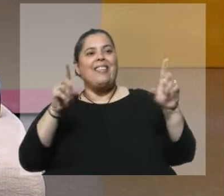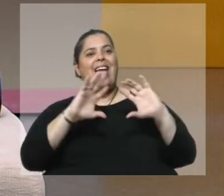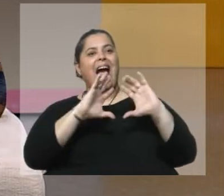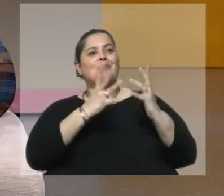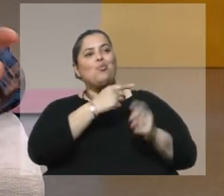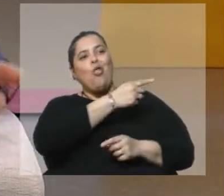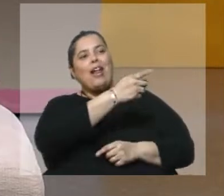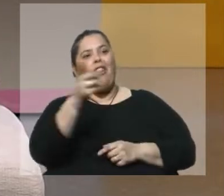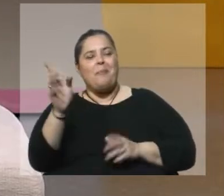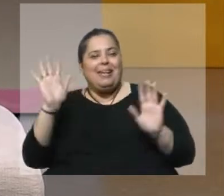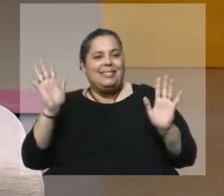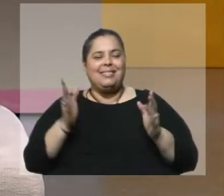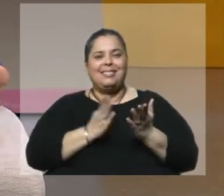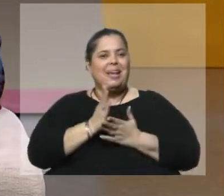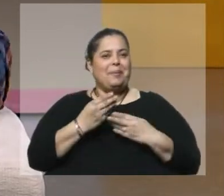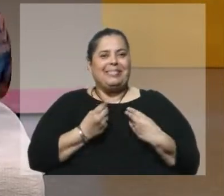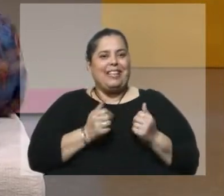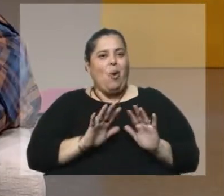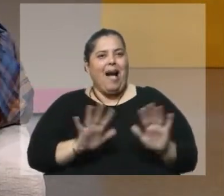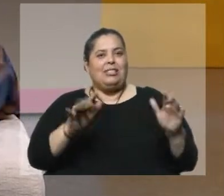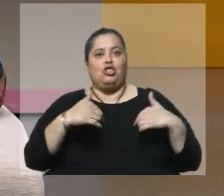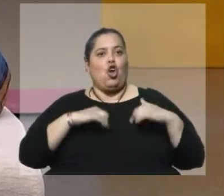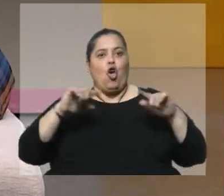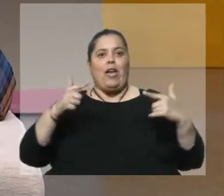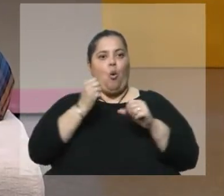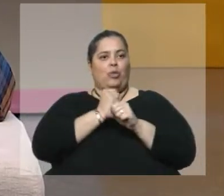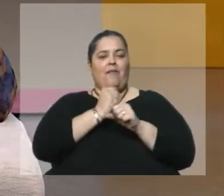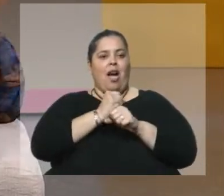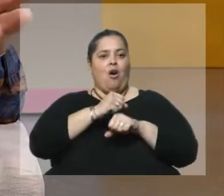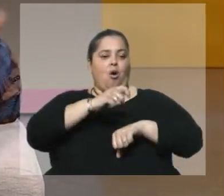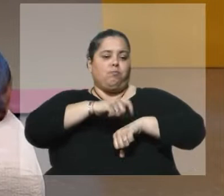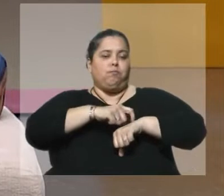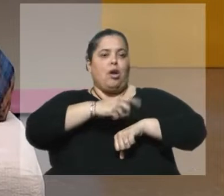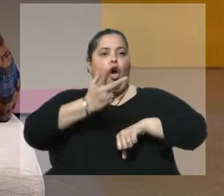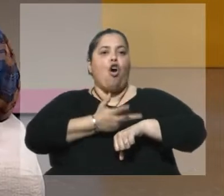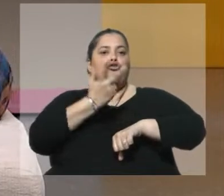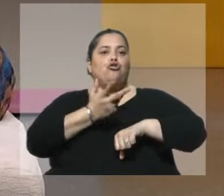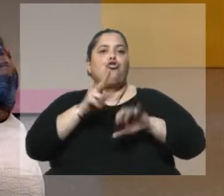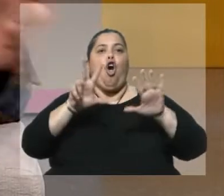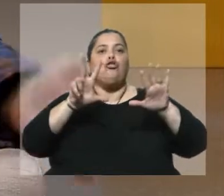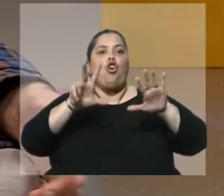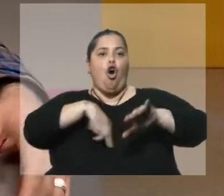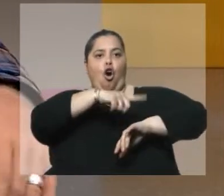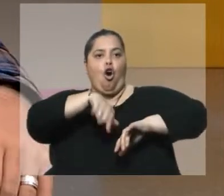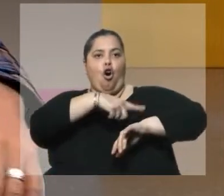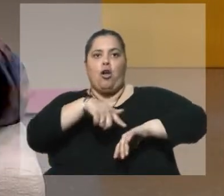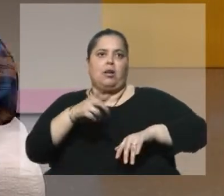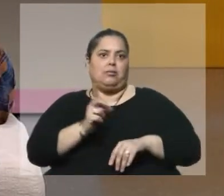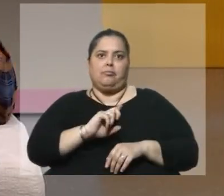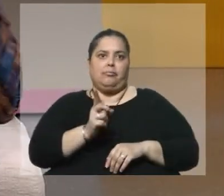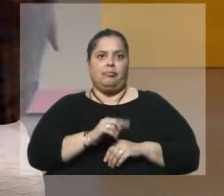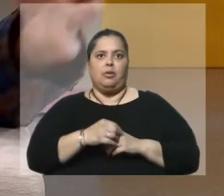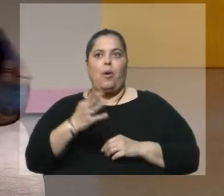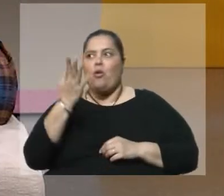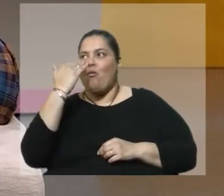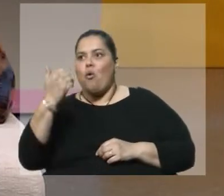mundo de los demás. Al mundo de los demás. Yo no tengo un trabajo de 8 horas. El que me viene a buscar a mí me viene a buscar con cierta admiración.